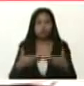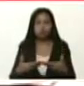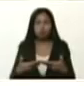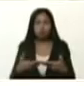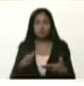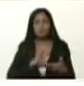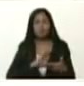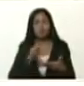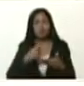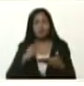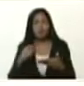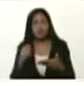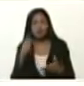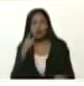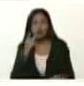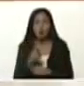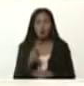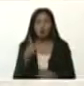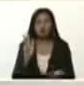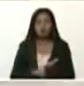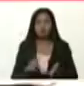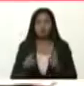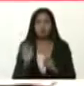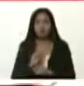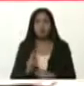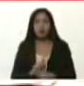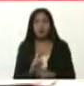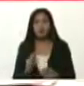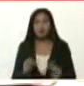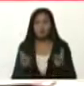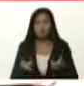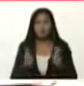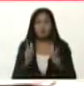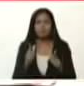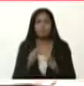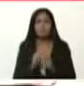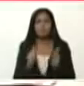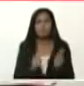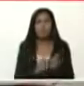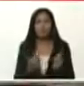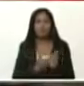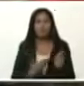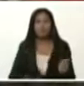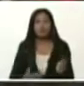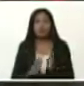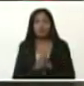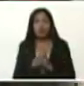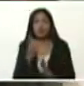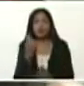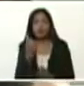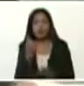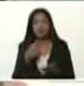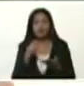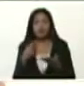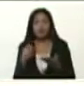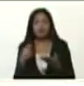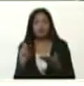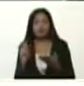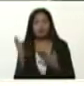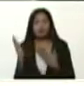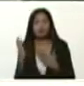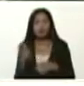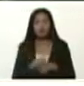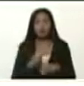mi firma y con mi orden y que se cumpla de manera inmediata. Señora vicepresidenta, aquí falta la firma de